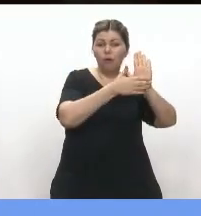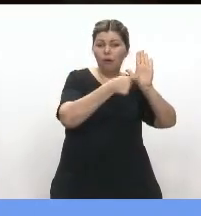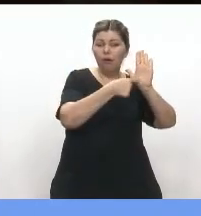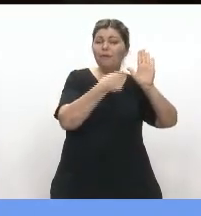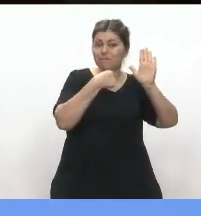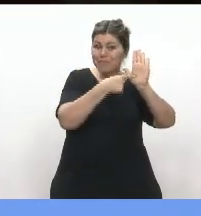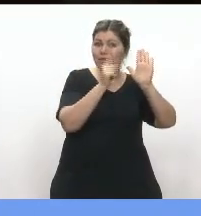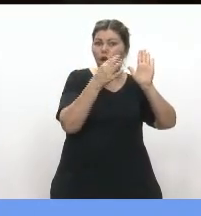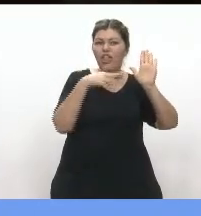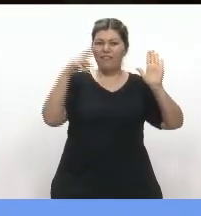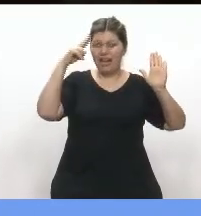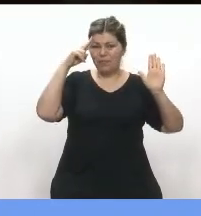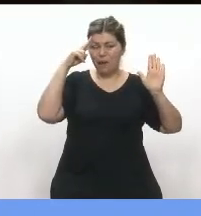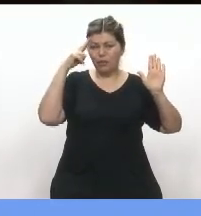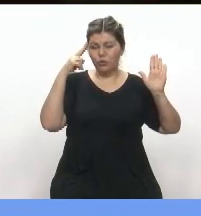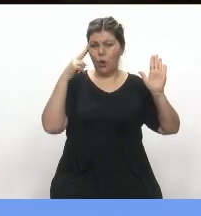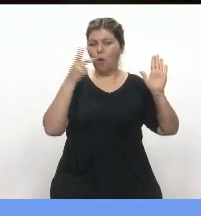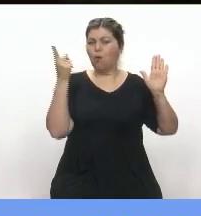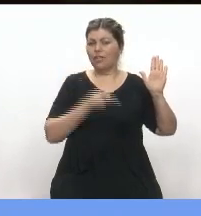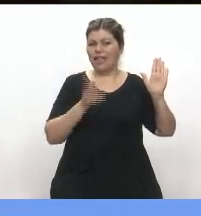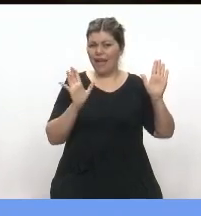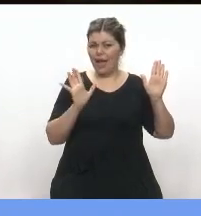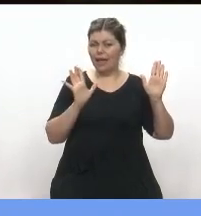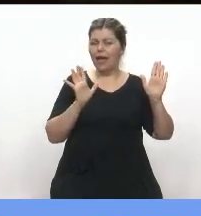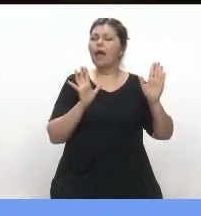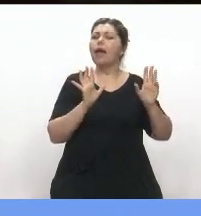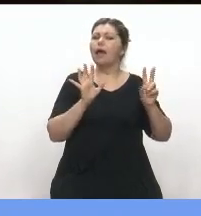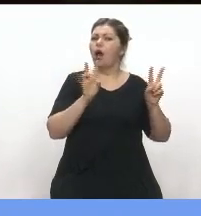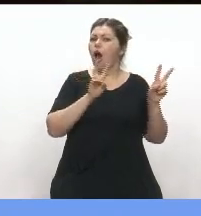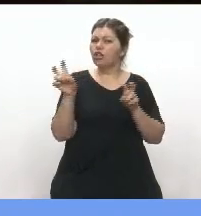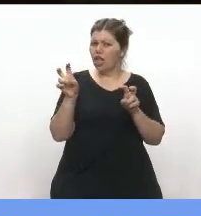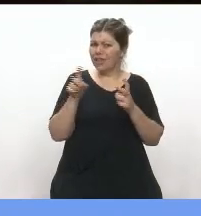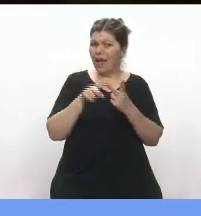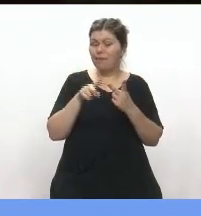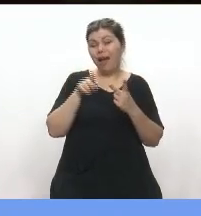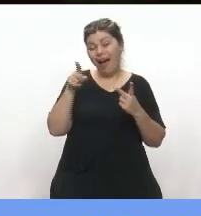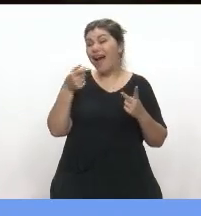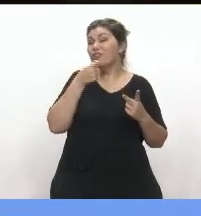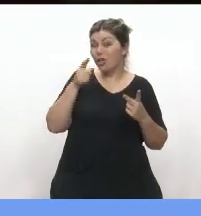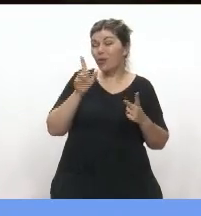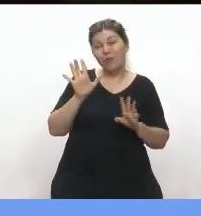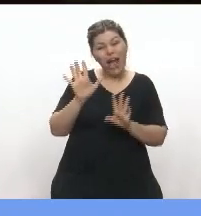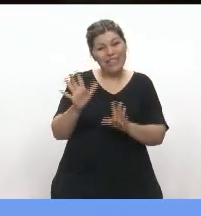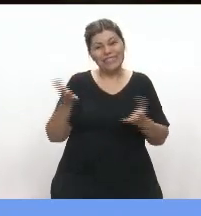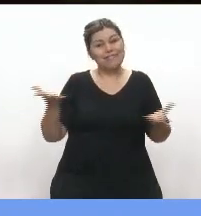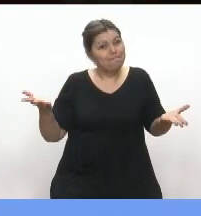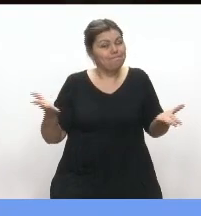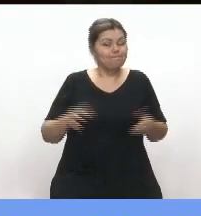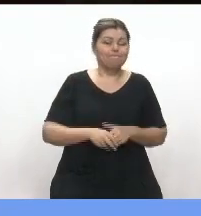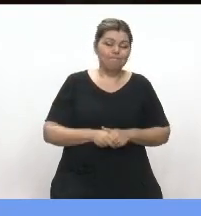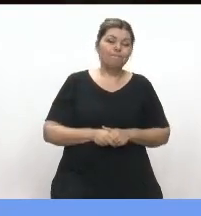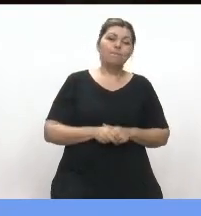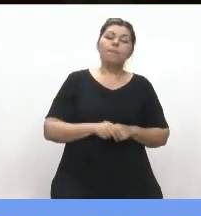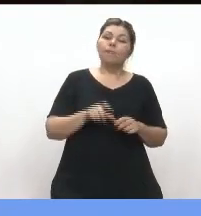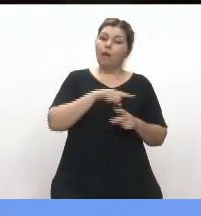proporcionalidad. El otro tema es que obviamente tenemos, sí, no te gusta, pero es así, es así. El